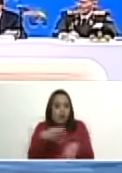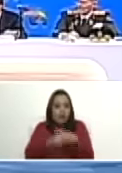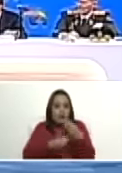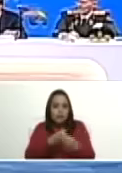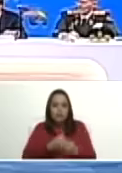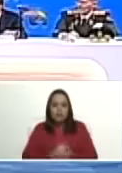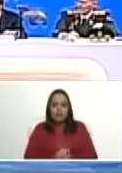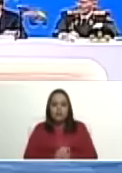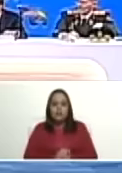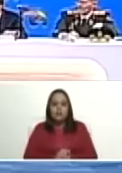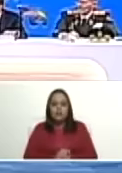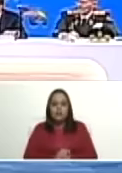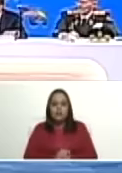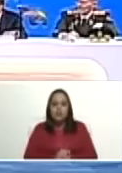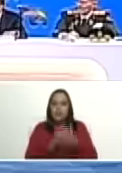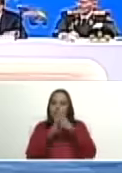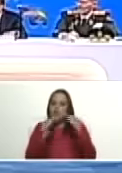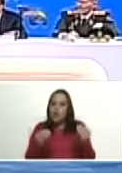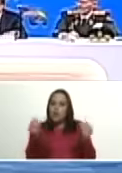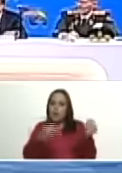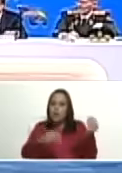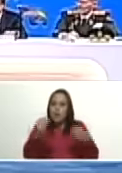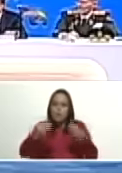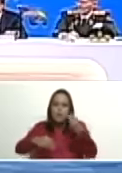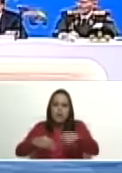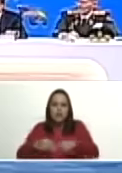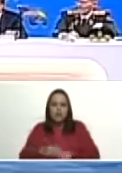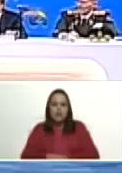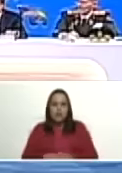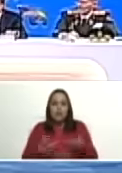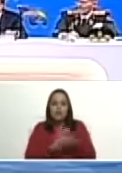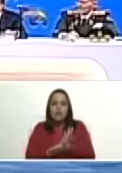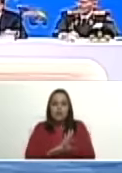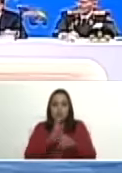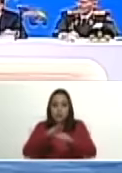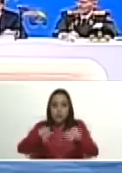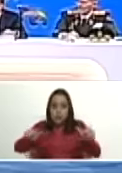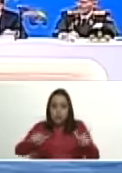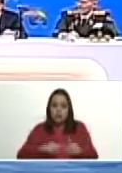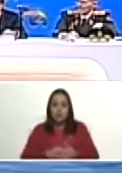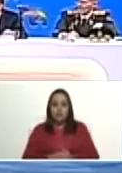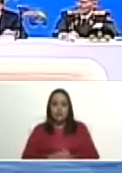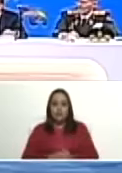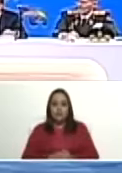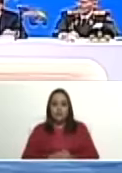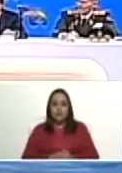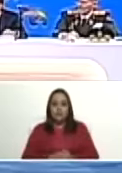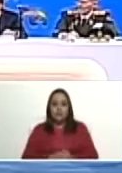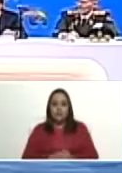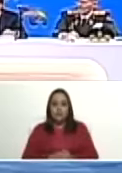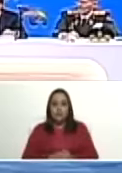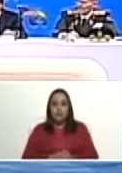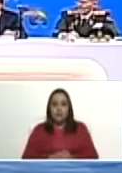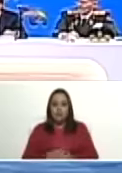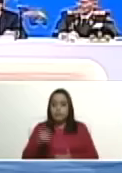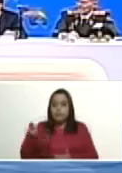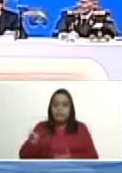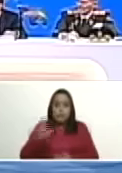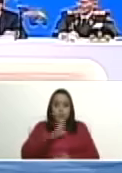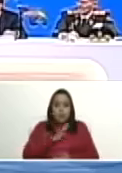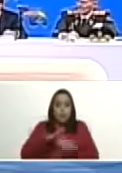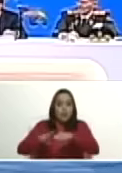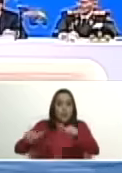dice todo lo que tiene que ver con el territorio. Del territorio de Colombia, título